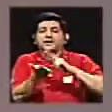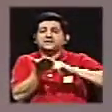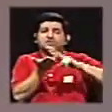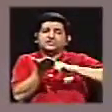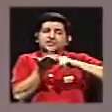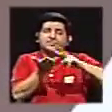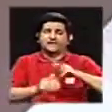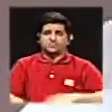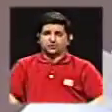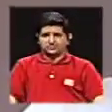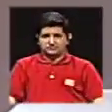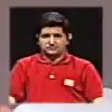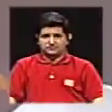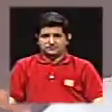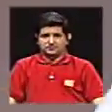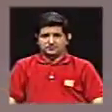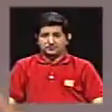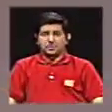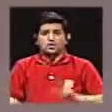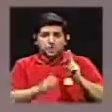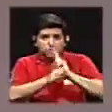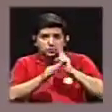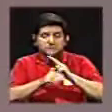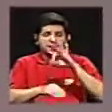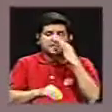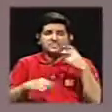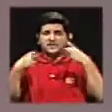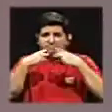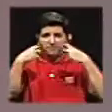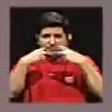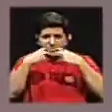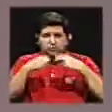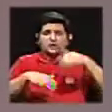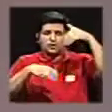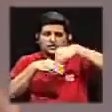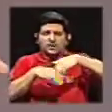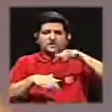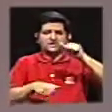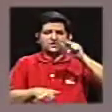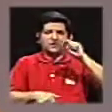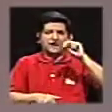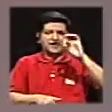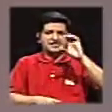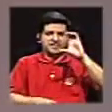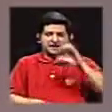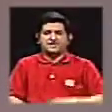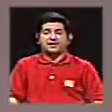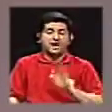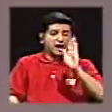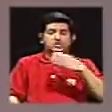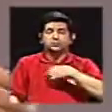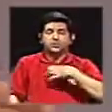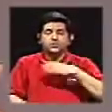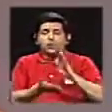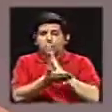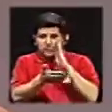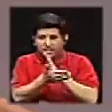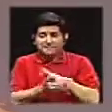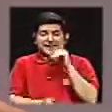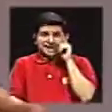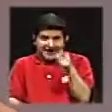Nacional, movilizada en medios electrónicos de ANTEC, impresa en papel de ANTEC.